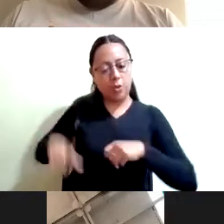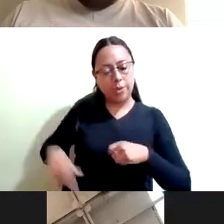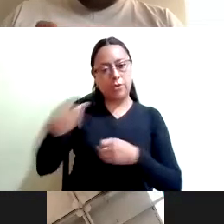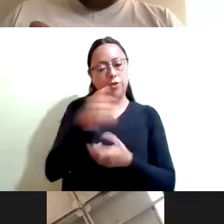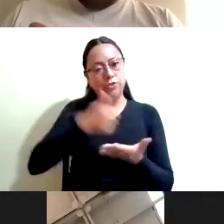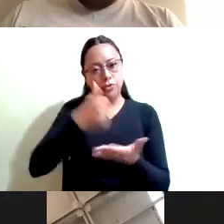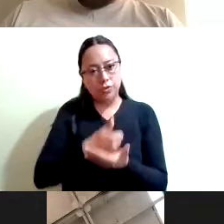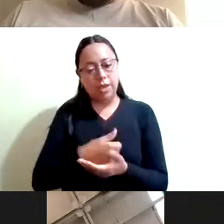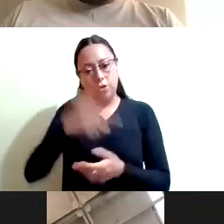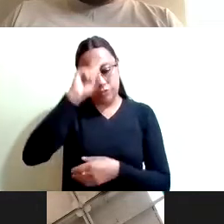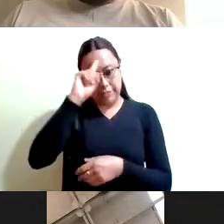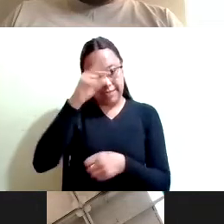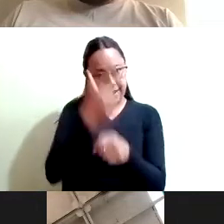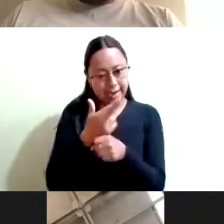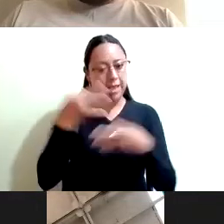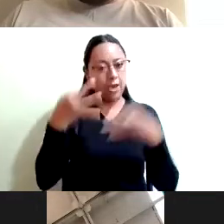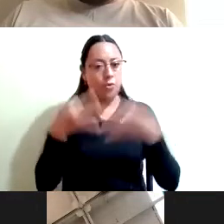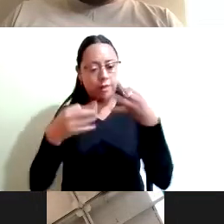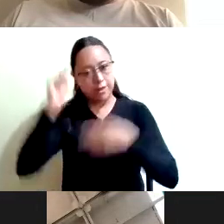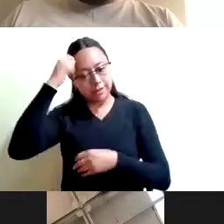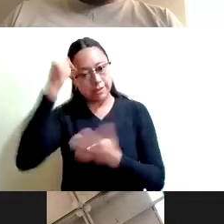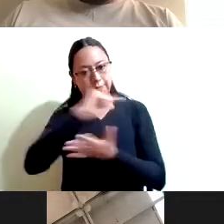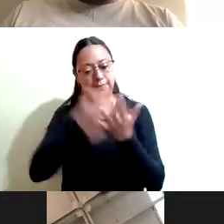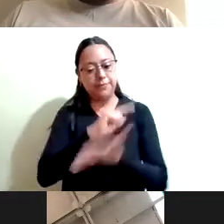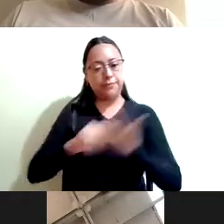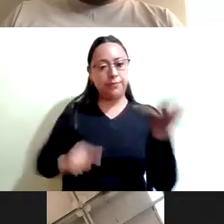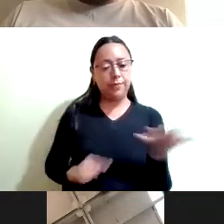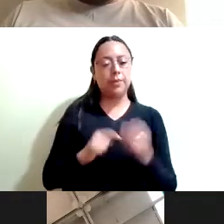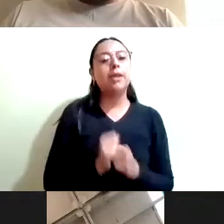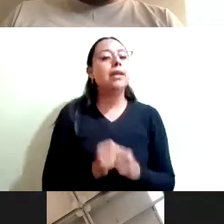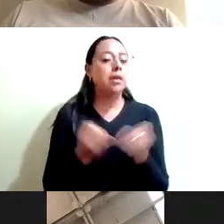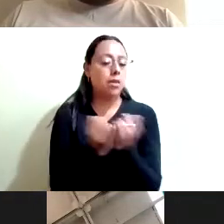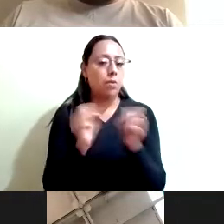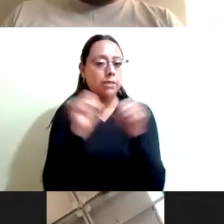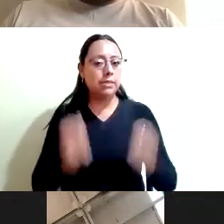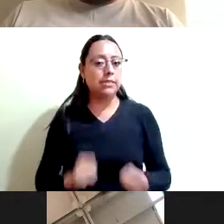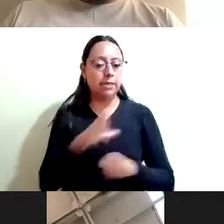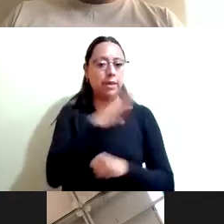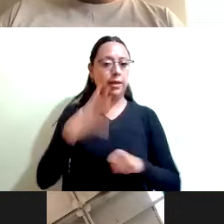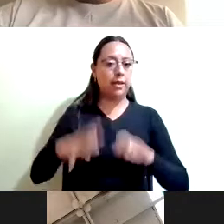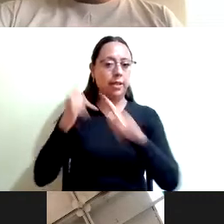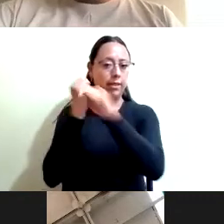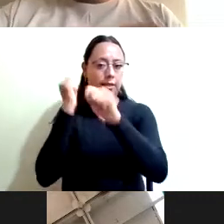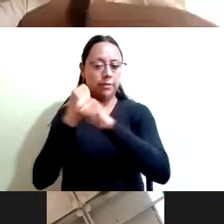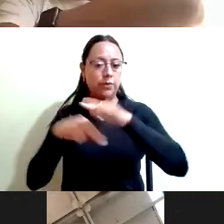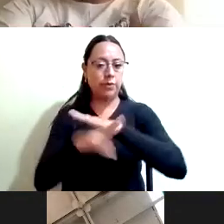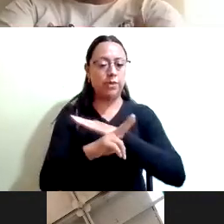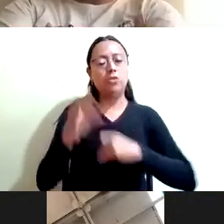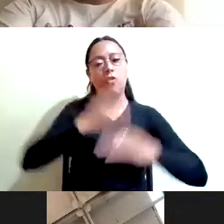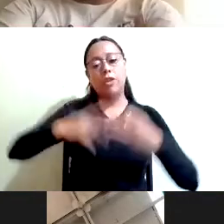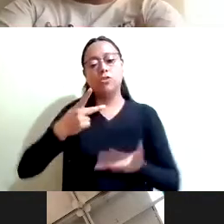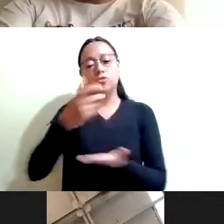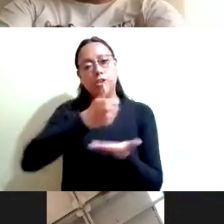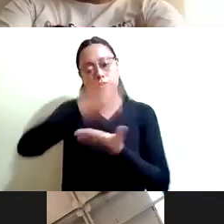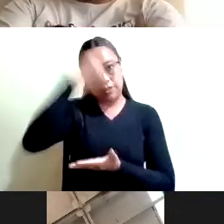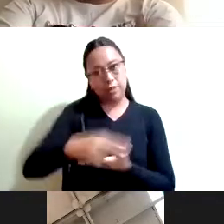Servicios Legales, así como de la Dirección General del Sistema de Transporte Colectivo Metro, todas de la Ciudad de México, con motivo de la